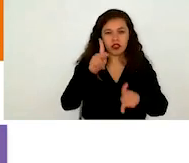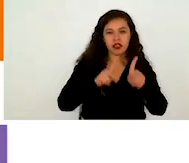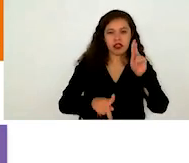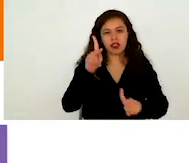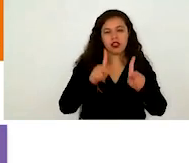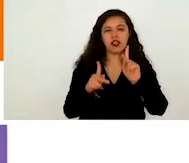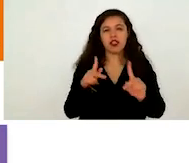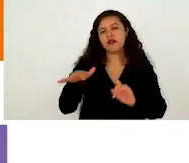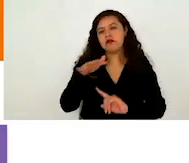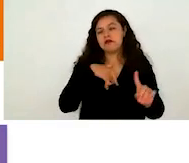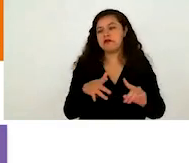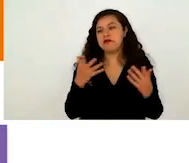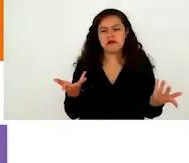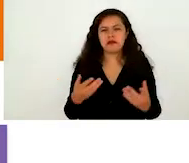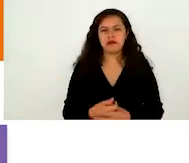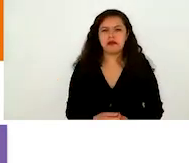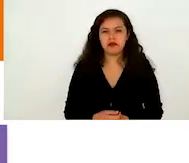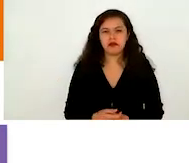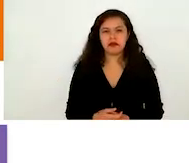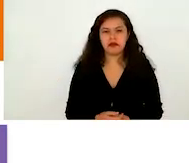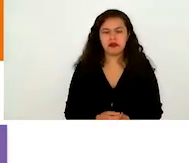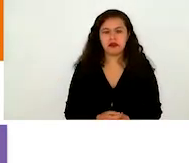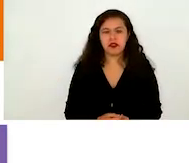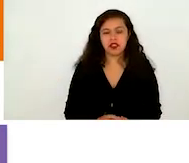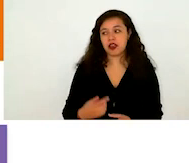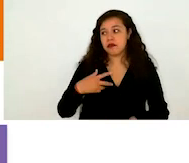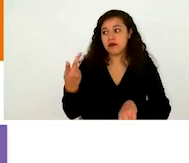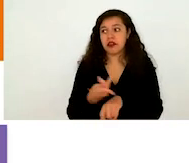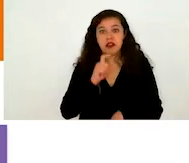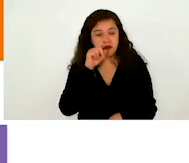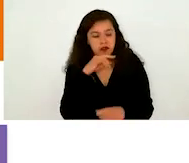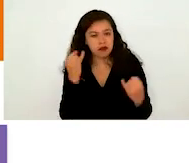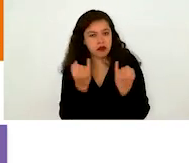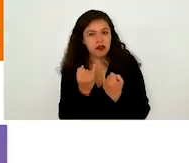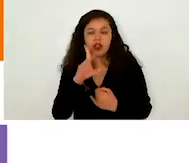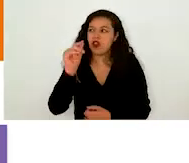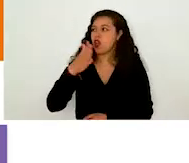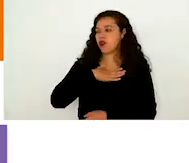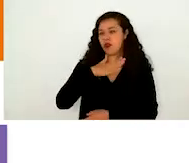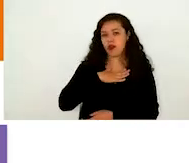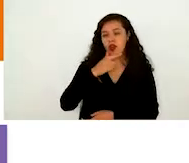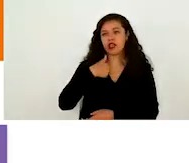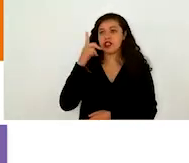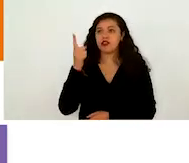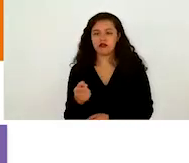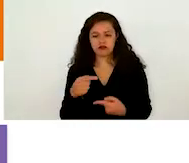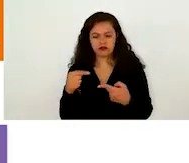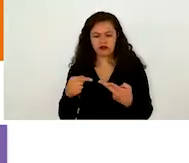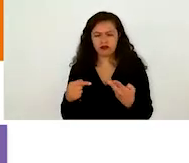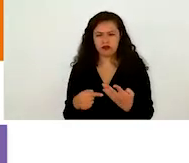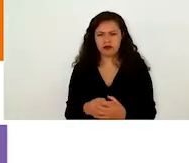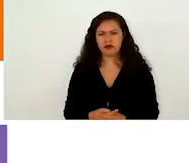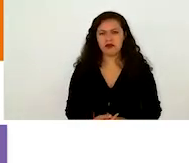informal no es que a mí me pasó eso también lópez que a mí es que esto se vean como